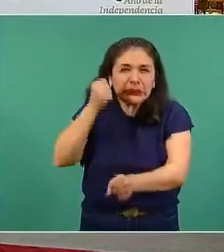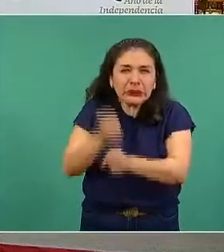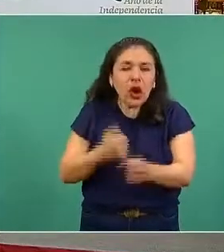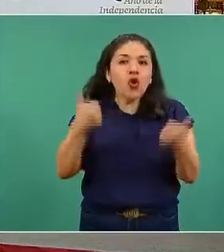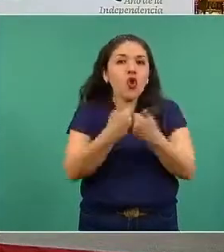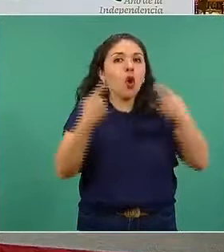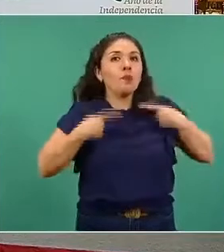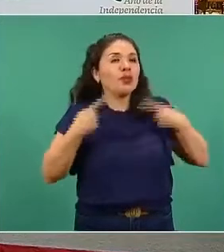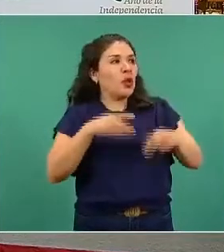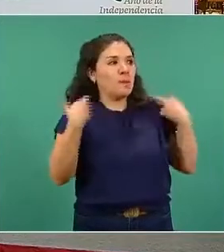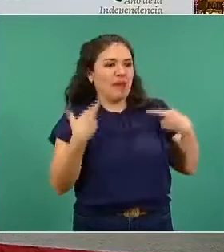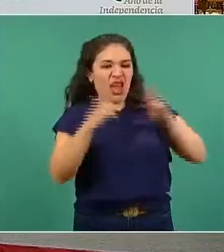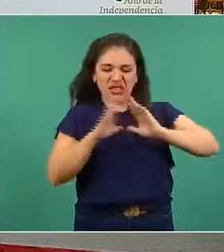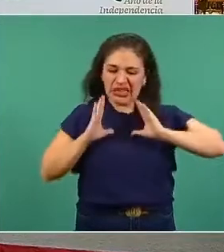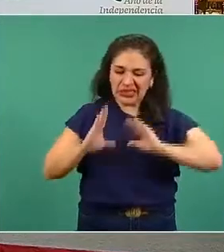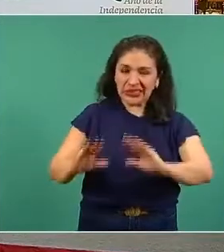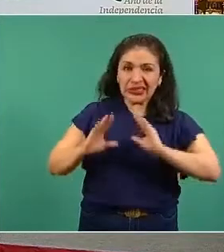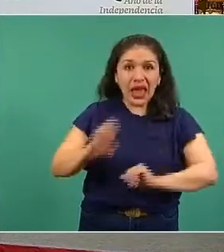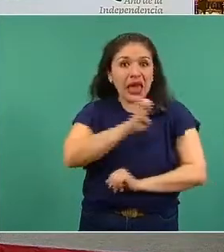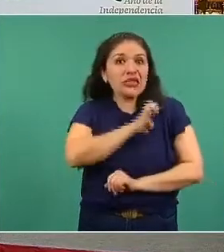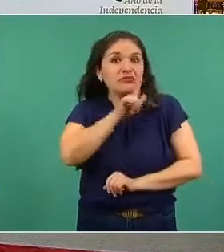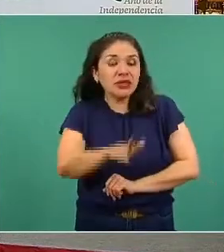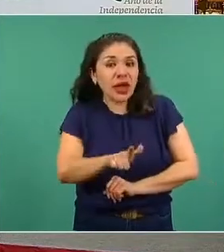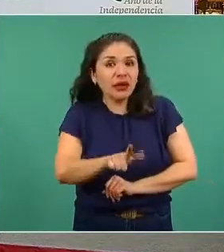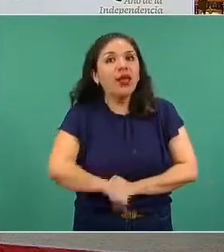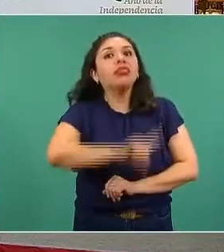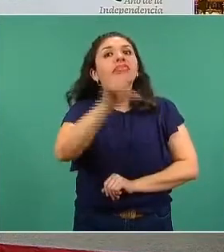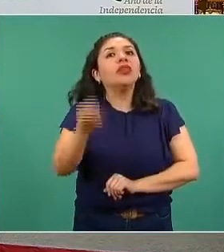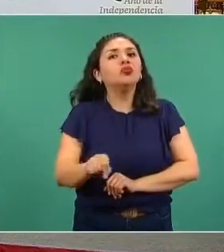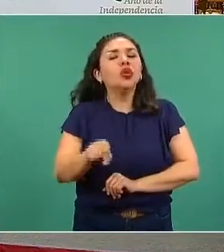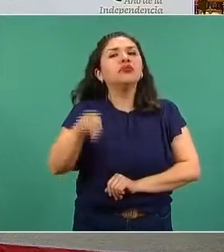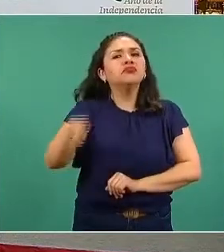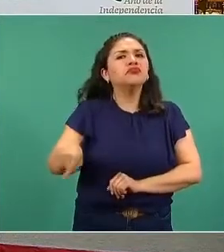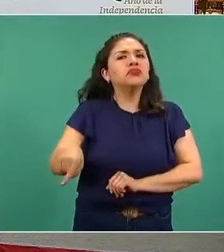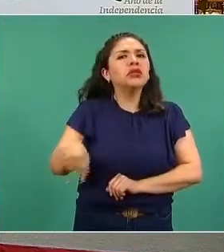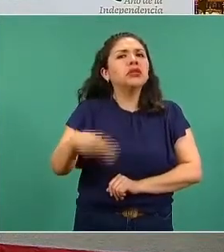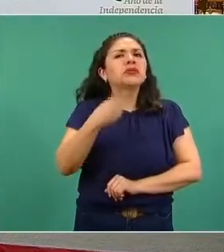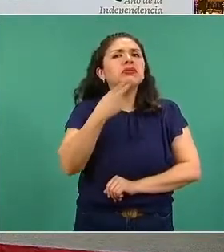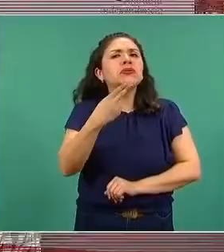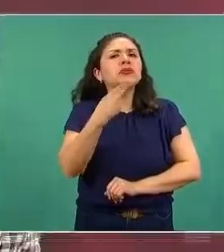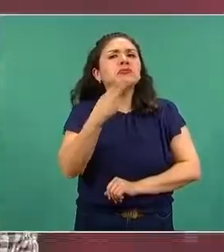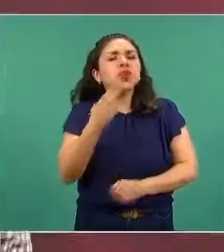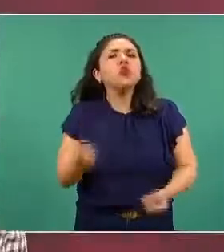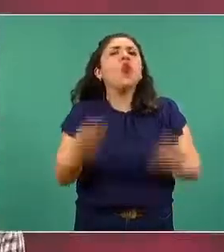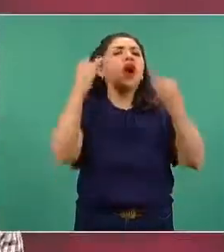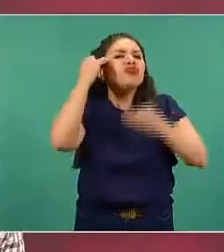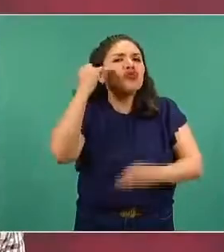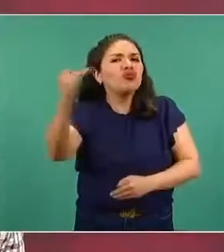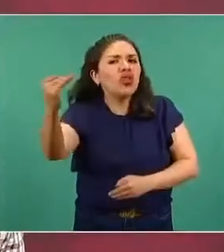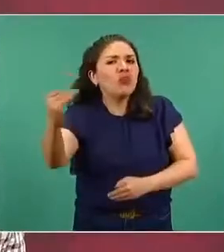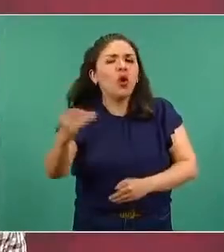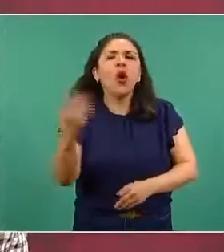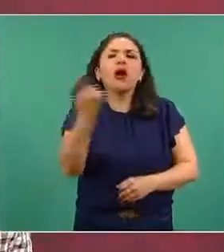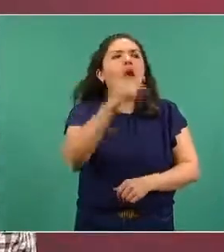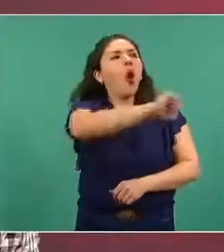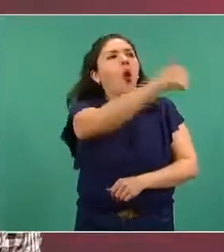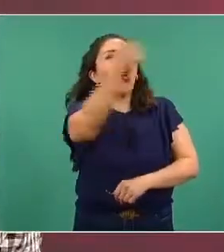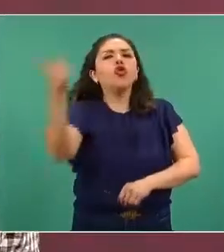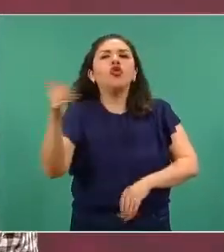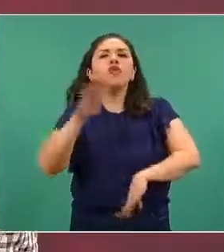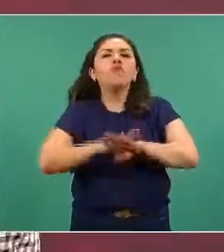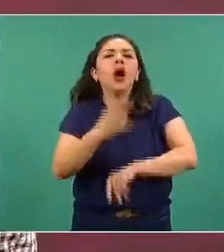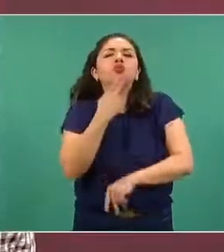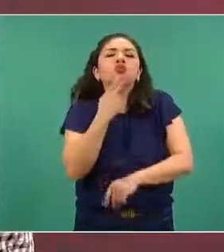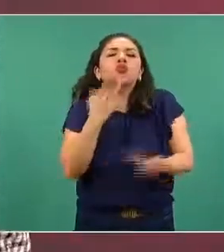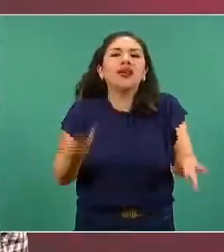personal especializado, pero después, ¿cuánto puede funcionar comparado con otras técnicas diagnósticas? Entonces,